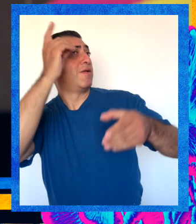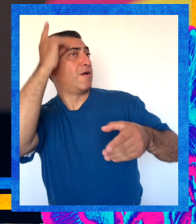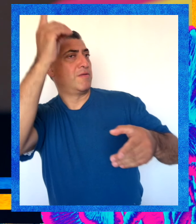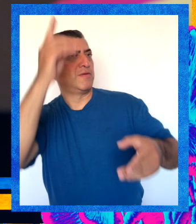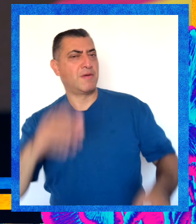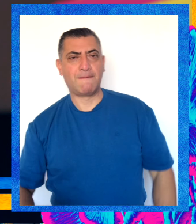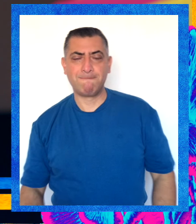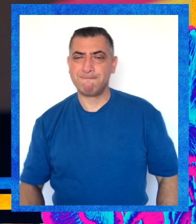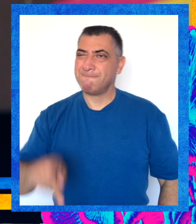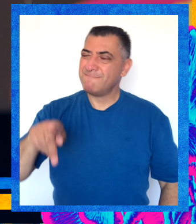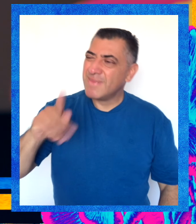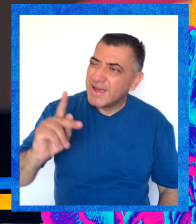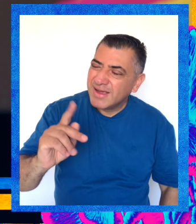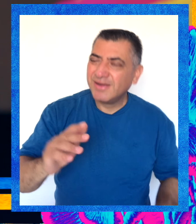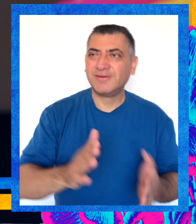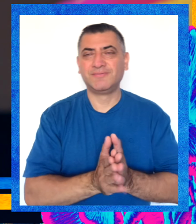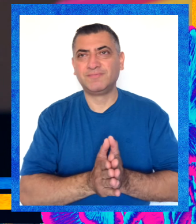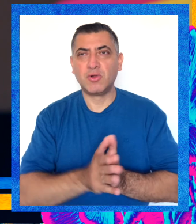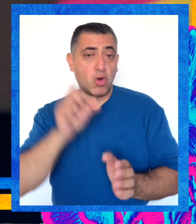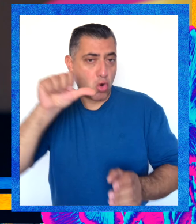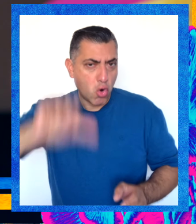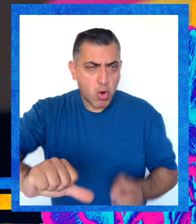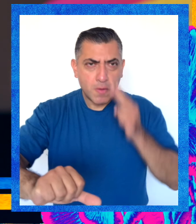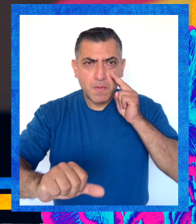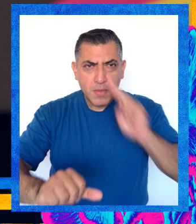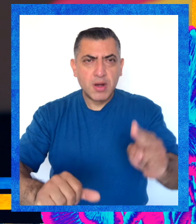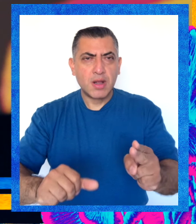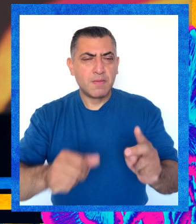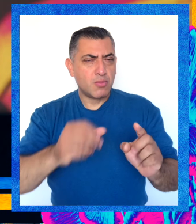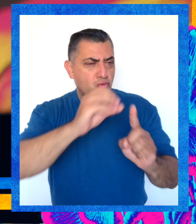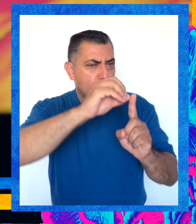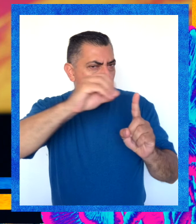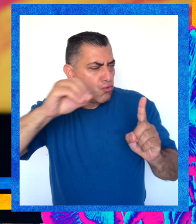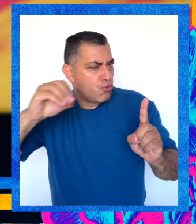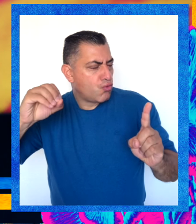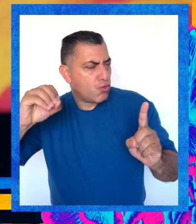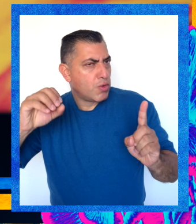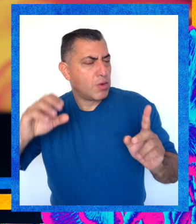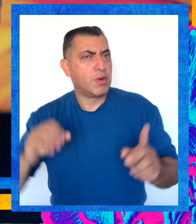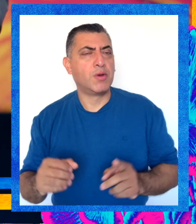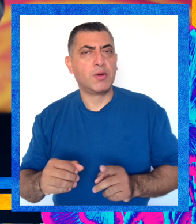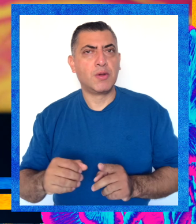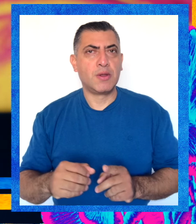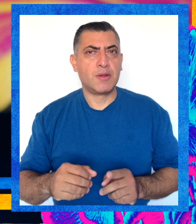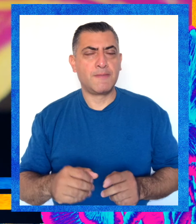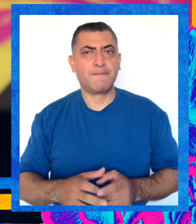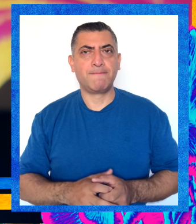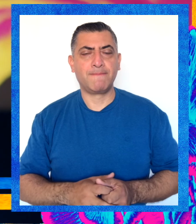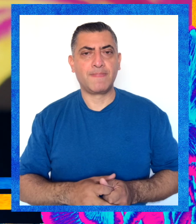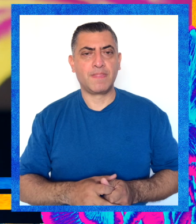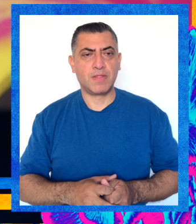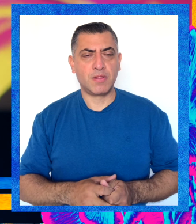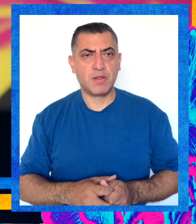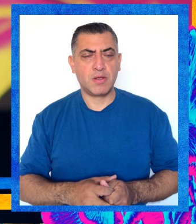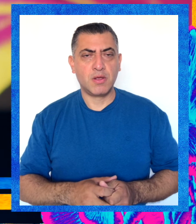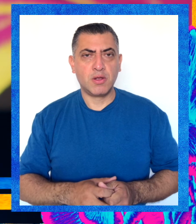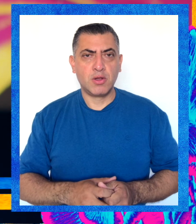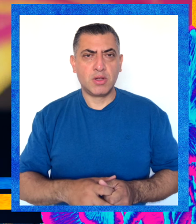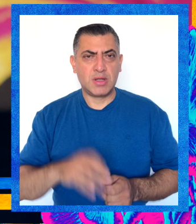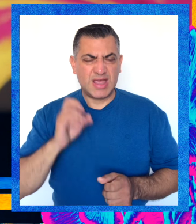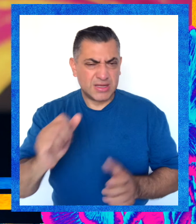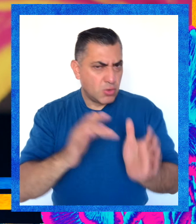por eso la frase que hoy vamos a analizar está llena de sentido espiritual para ti y para mí y espero para todos los que estamos acá porque